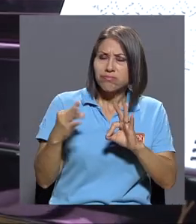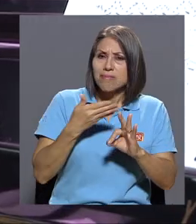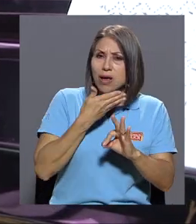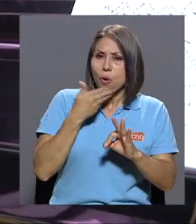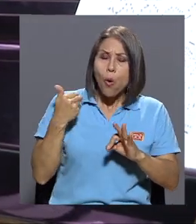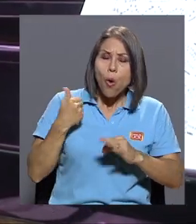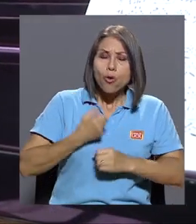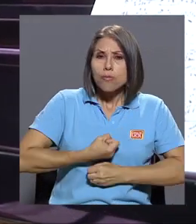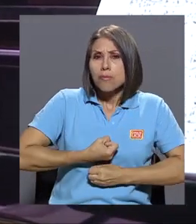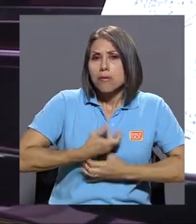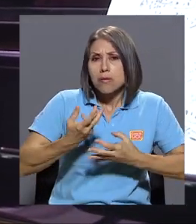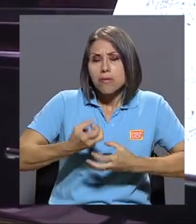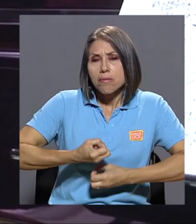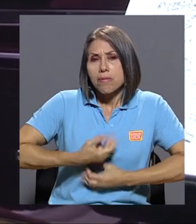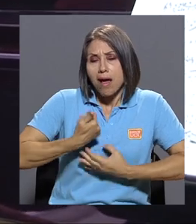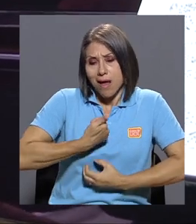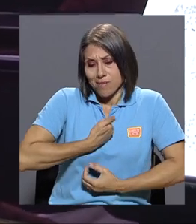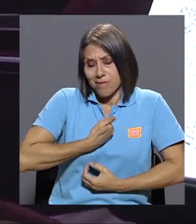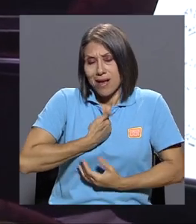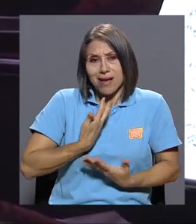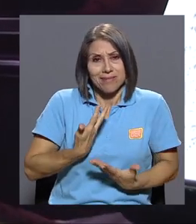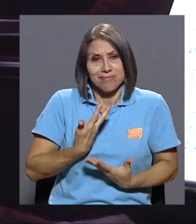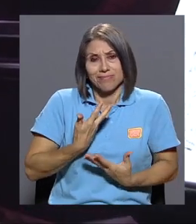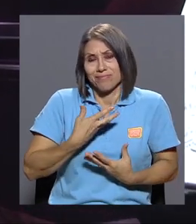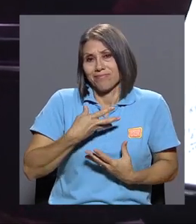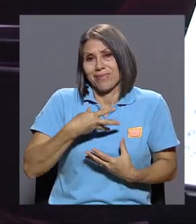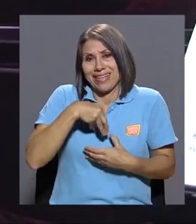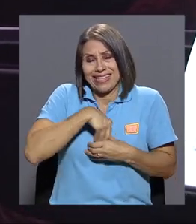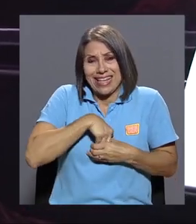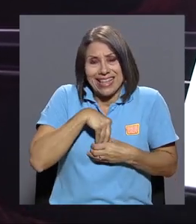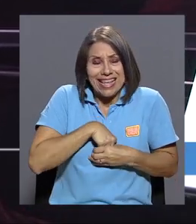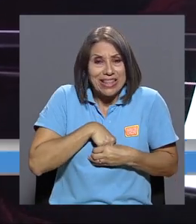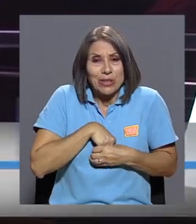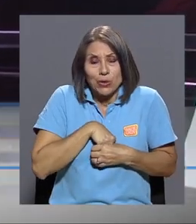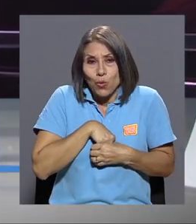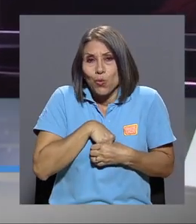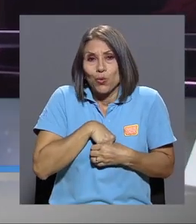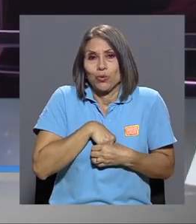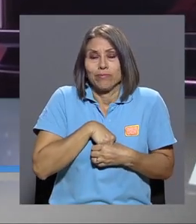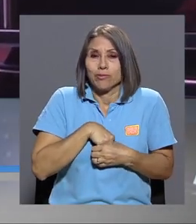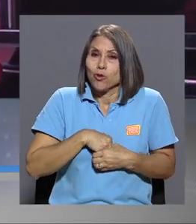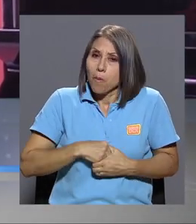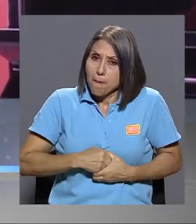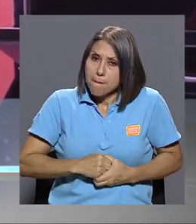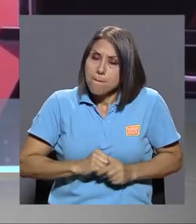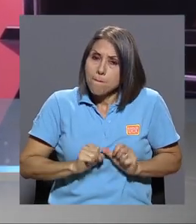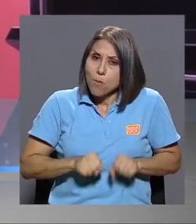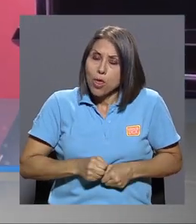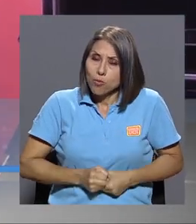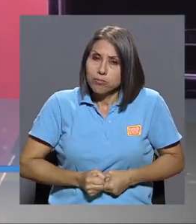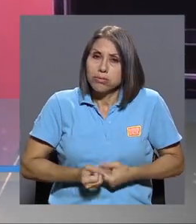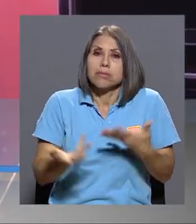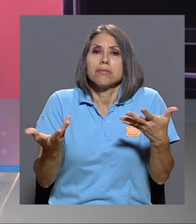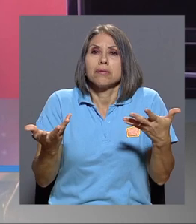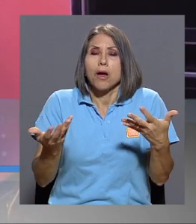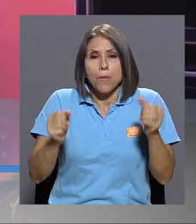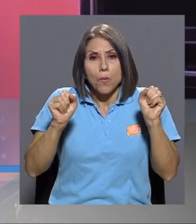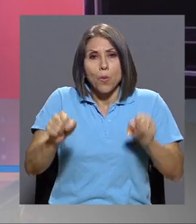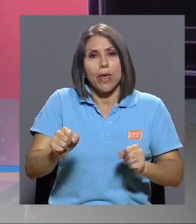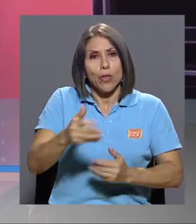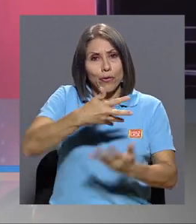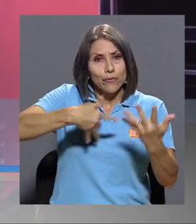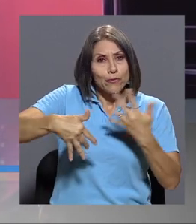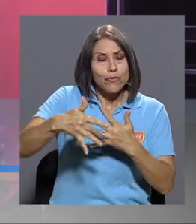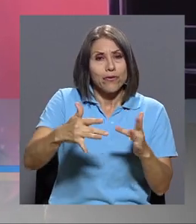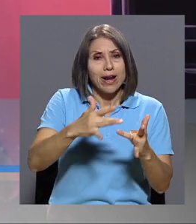es donde yo puedo expresarme expresarme a mí desde desde adentro donde yo puedo también relacionarme con otras personas